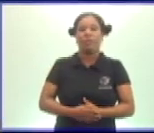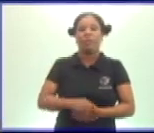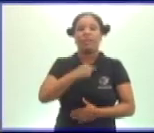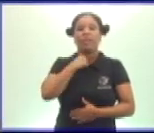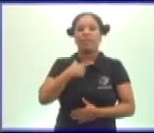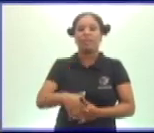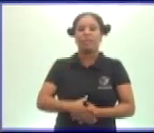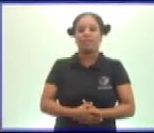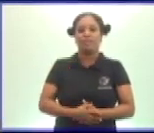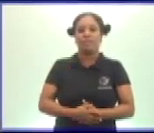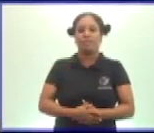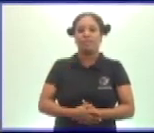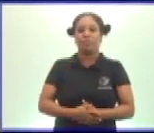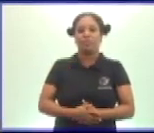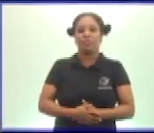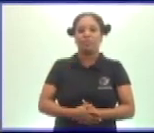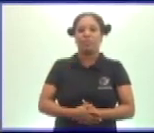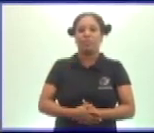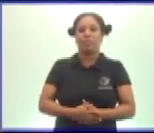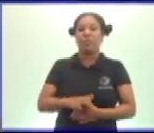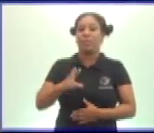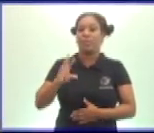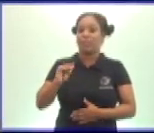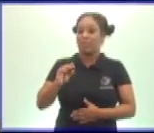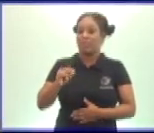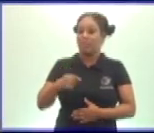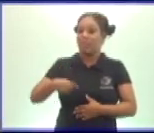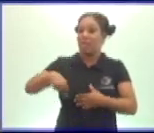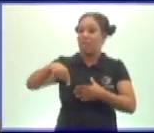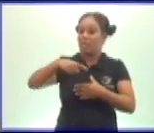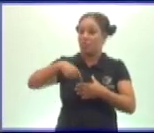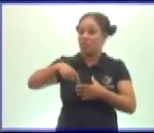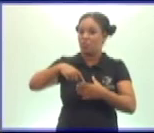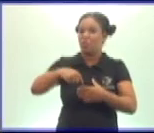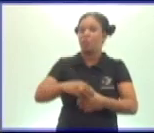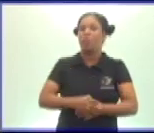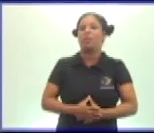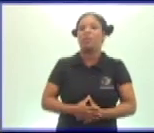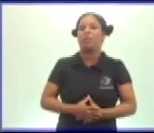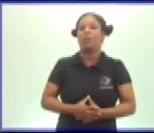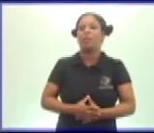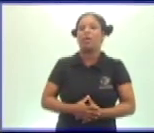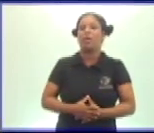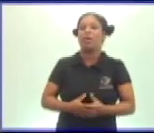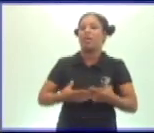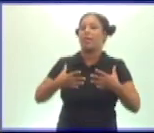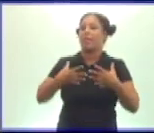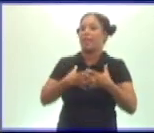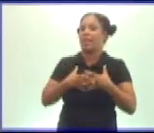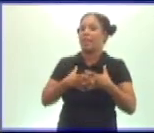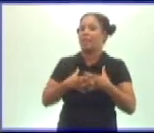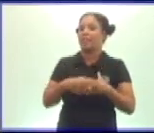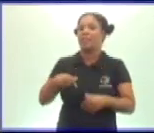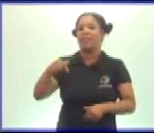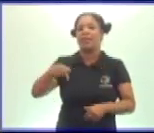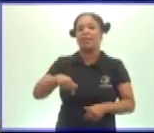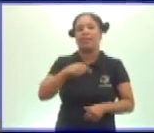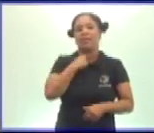ejercicio. Prediga la solubilidad relativa en el siguiente